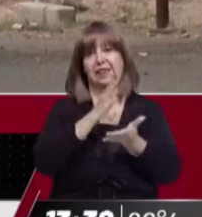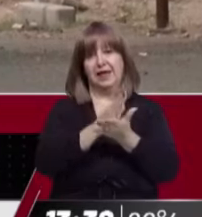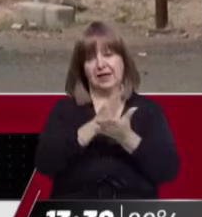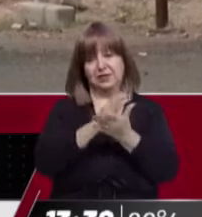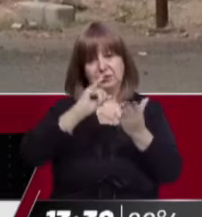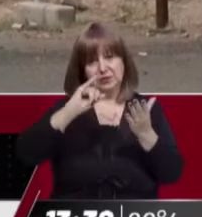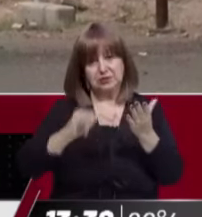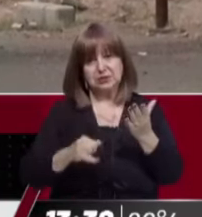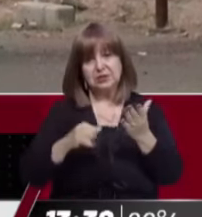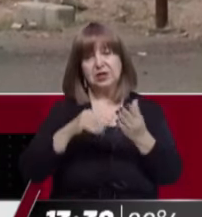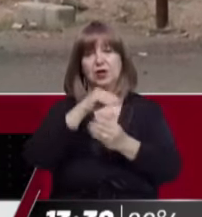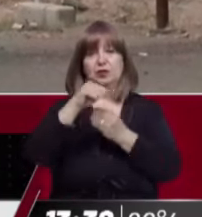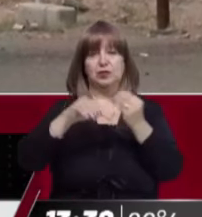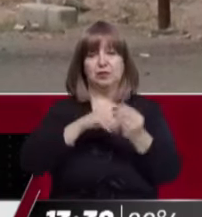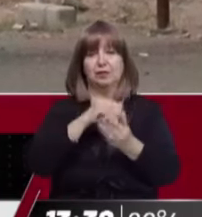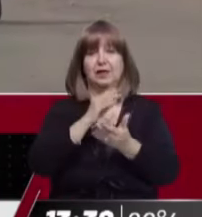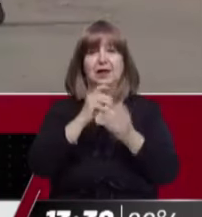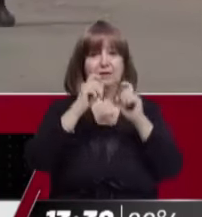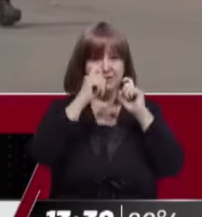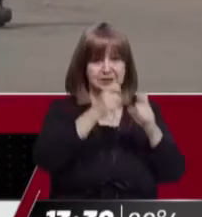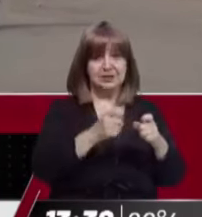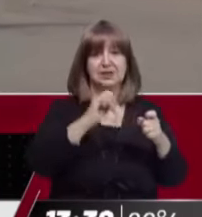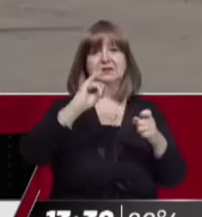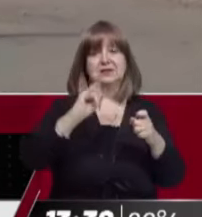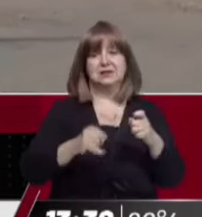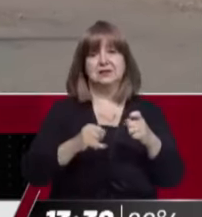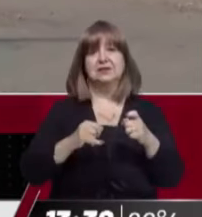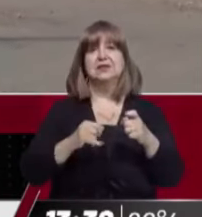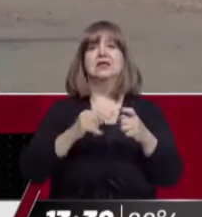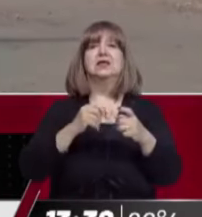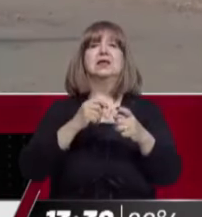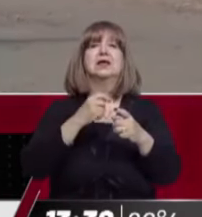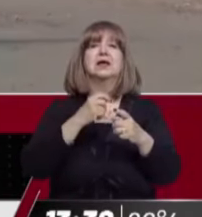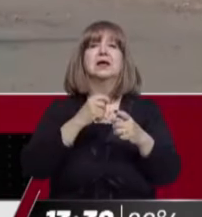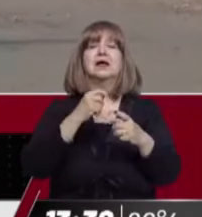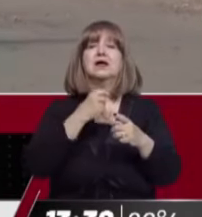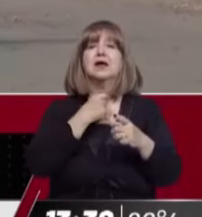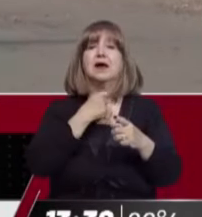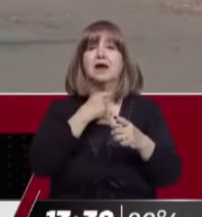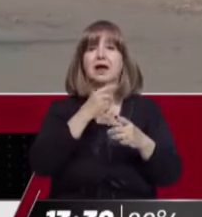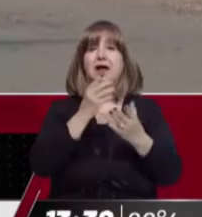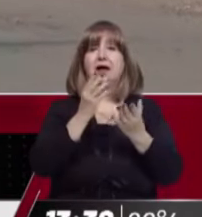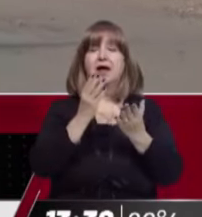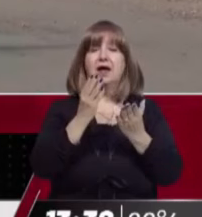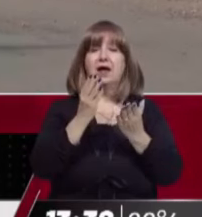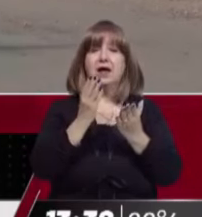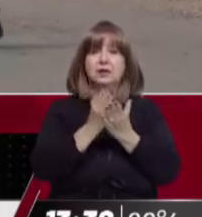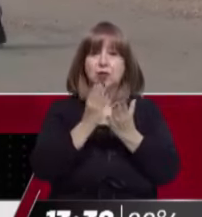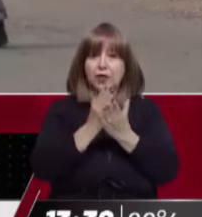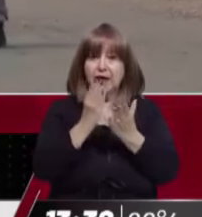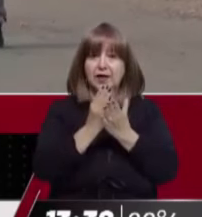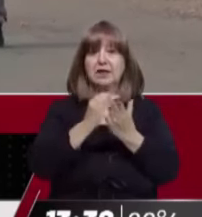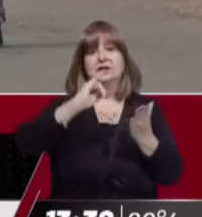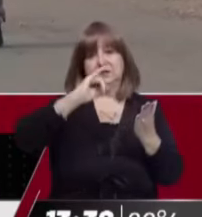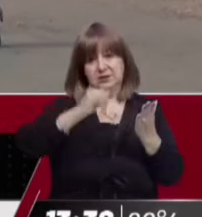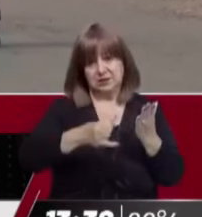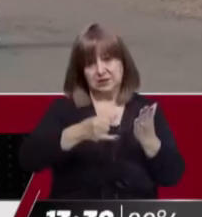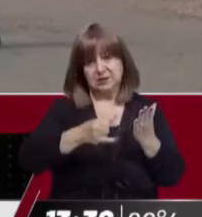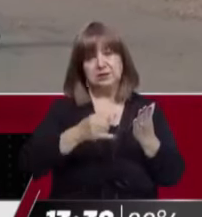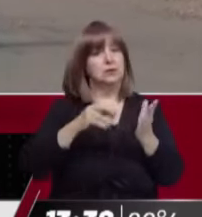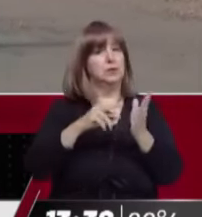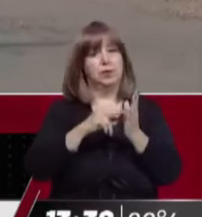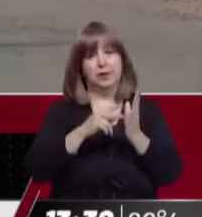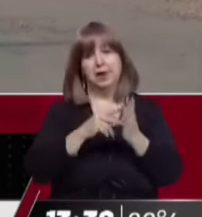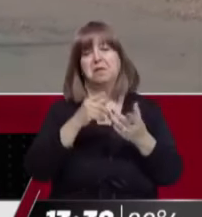poder a poder digamos desarrollarse incluso estando privado Libertad en cuestiones vinculadas a los saberes por ejemplo estudio o